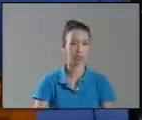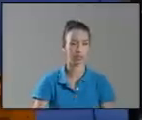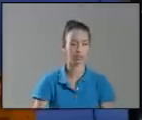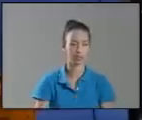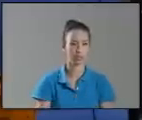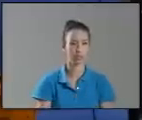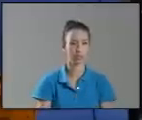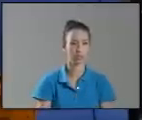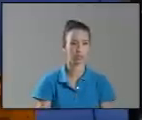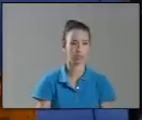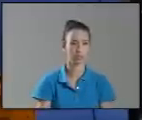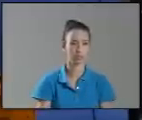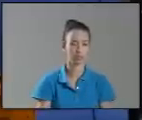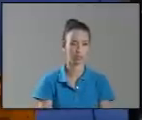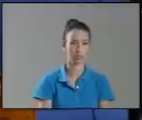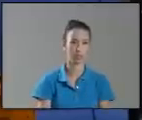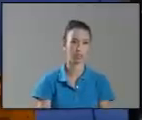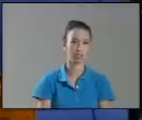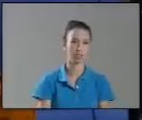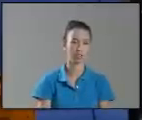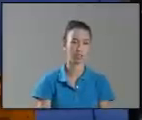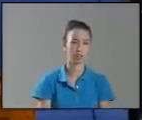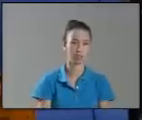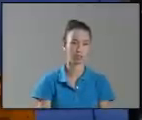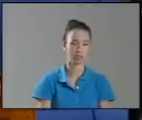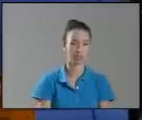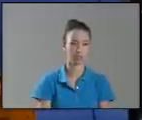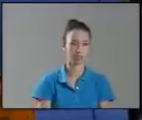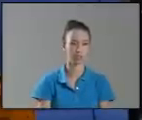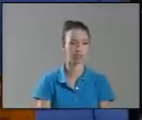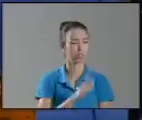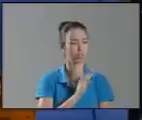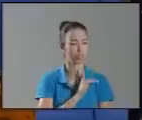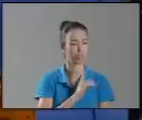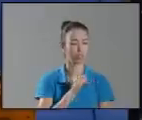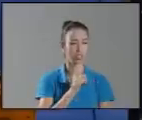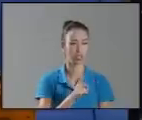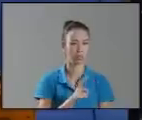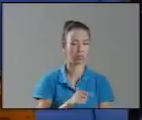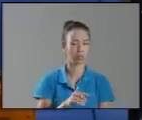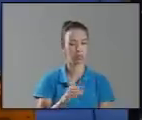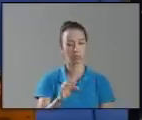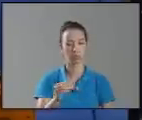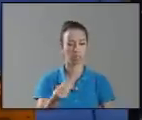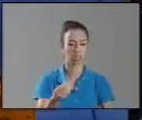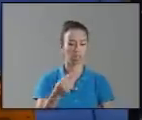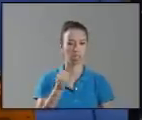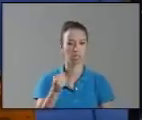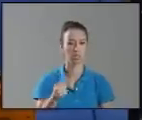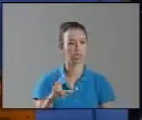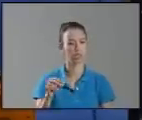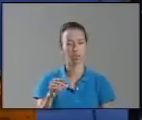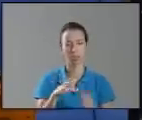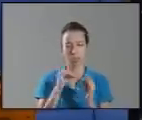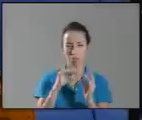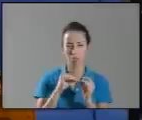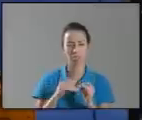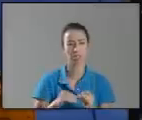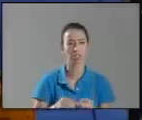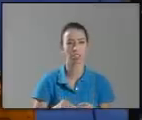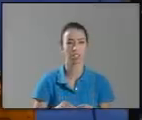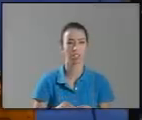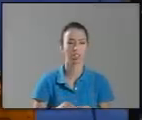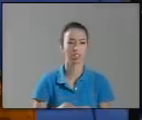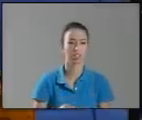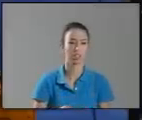Es más, si usted siente que le va a hacer daño y el otro está desembuchando, solo